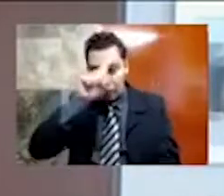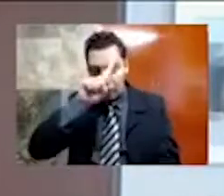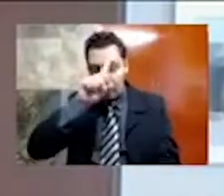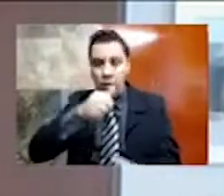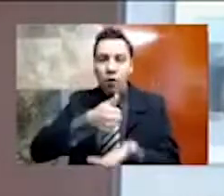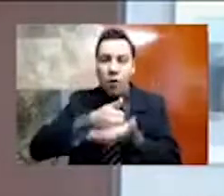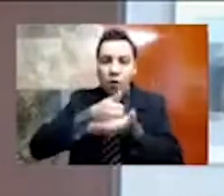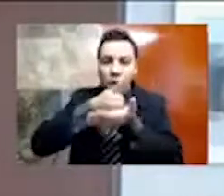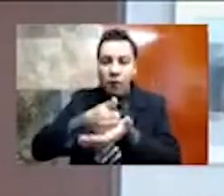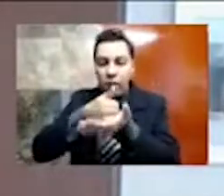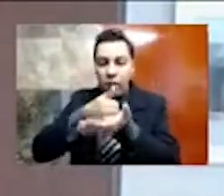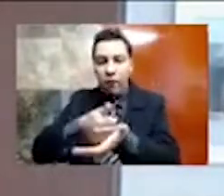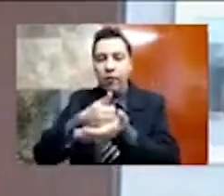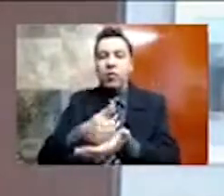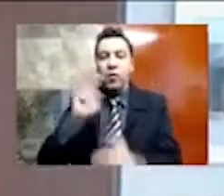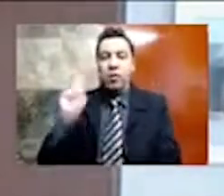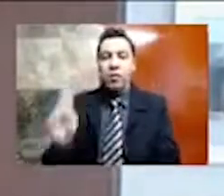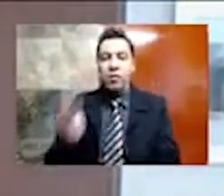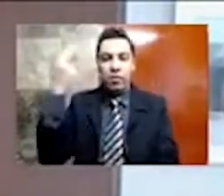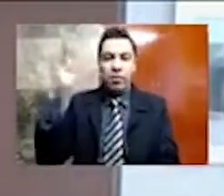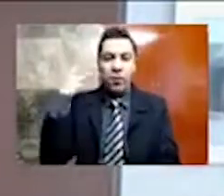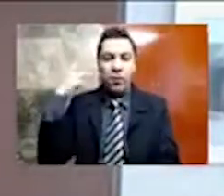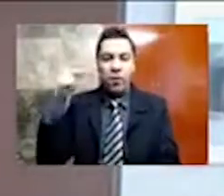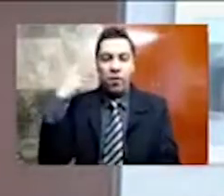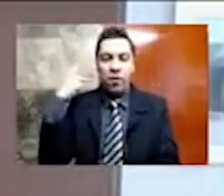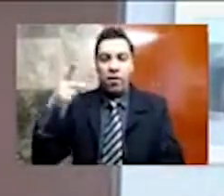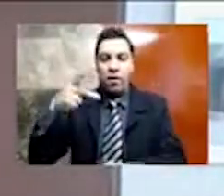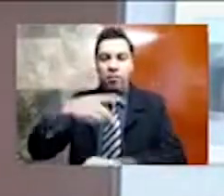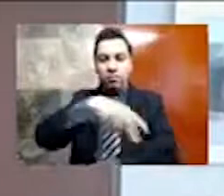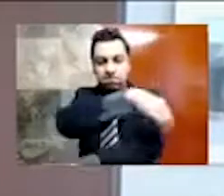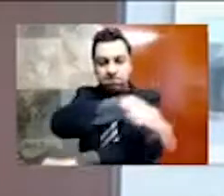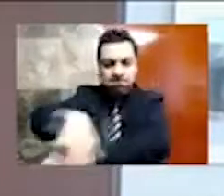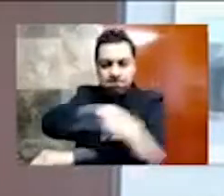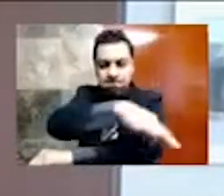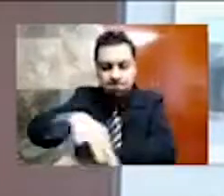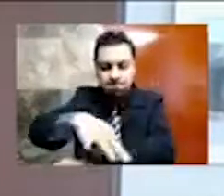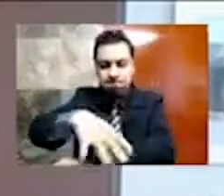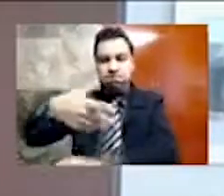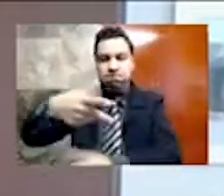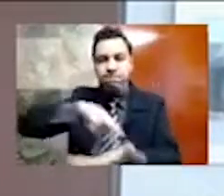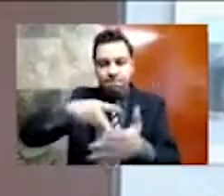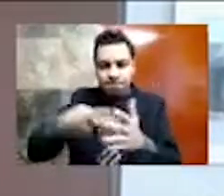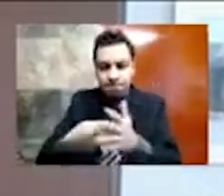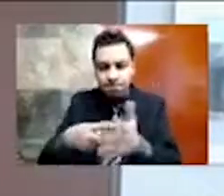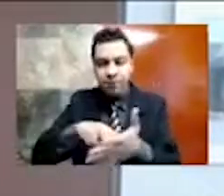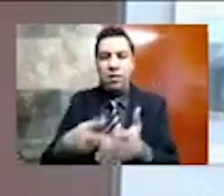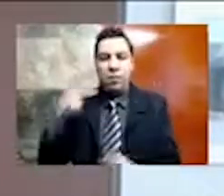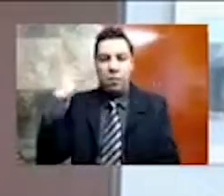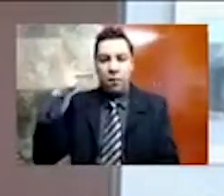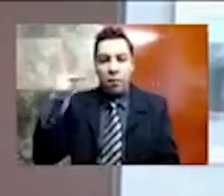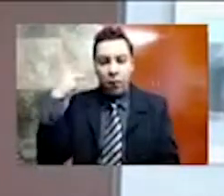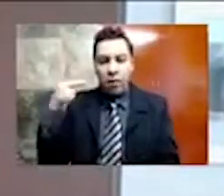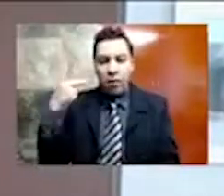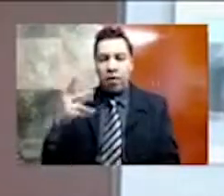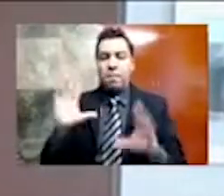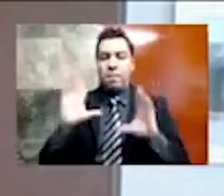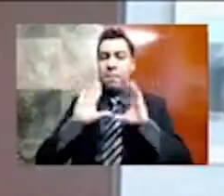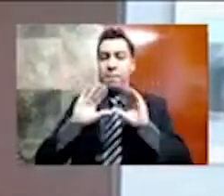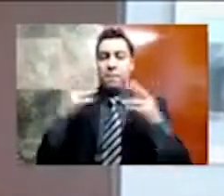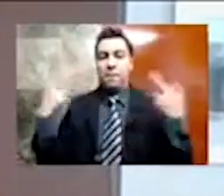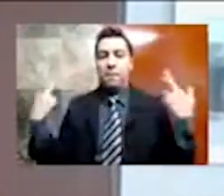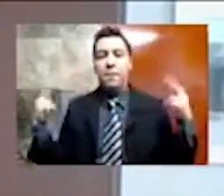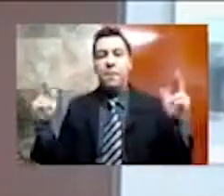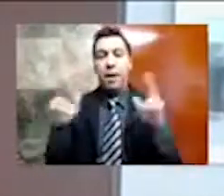de Arqueología de Puebla por más de 30 años hasta su retiro, catedrático de la Escuela Nacional de Antropología e Historia de